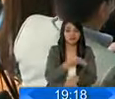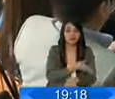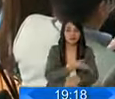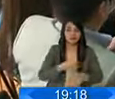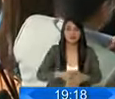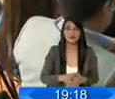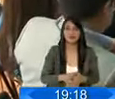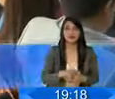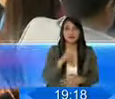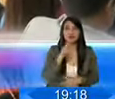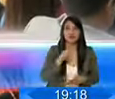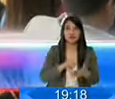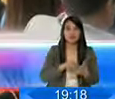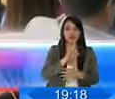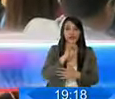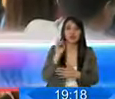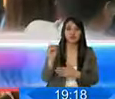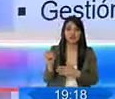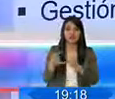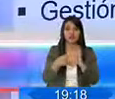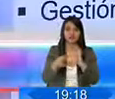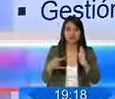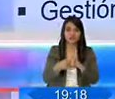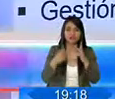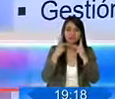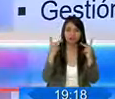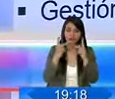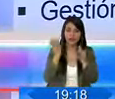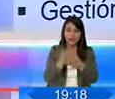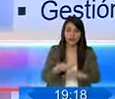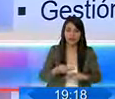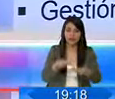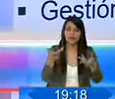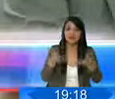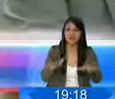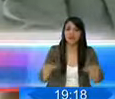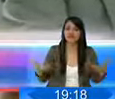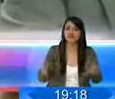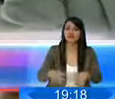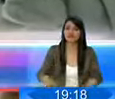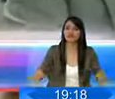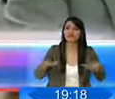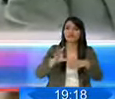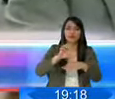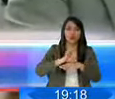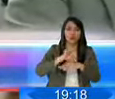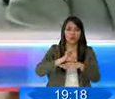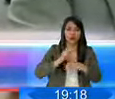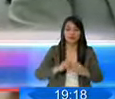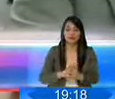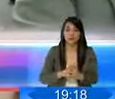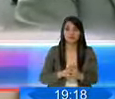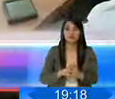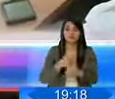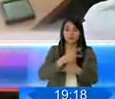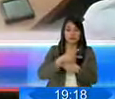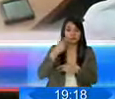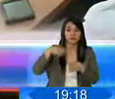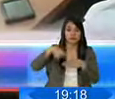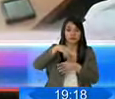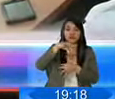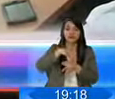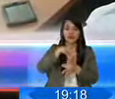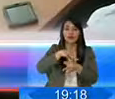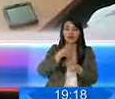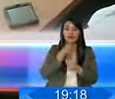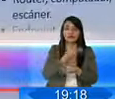Son 1.800 los recintos de transmisión y publicación de actas que se instalarán a nivel de todo el país. Así lo informan desde el Consejo Electoral.